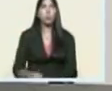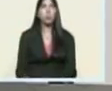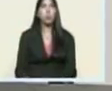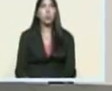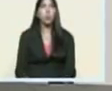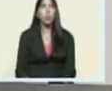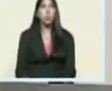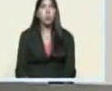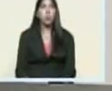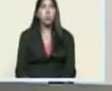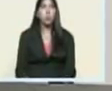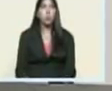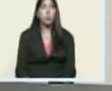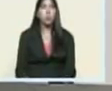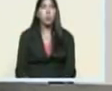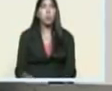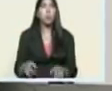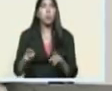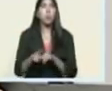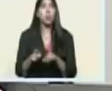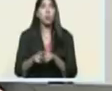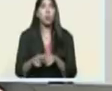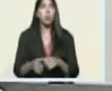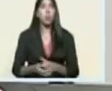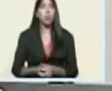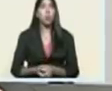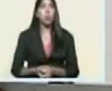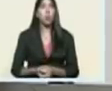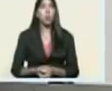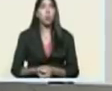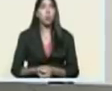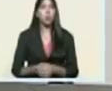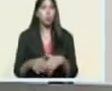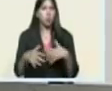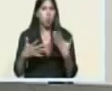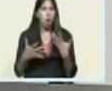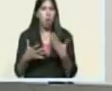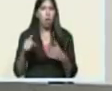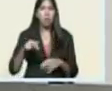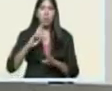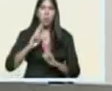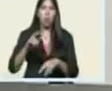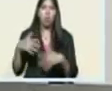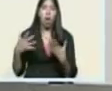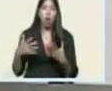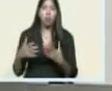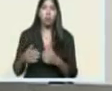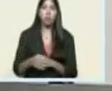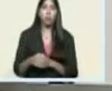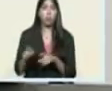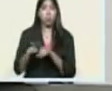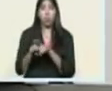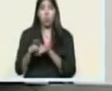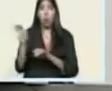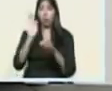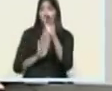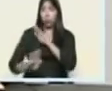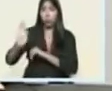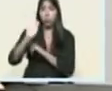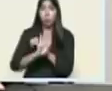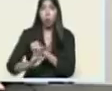gran escudo para proteger a nuestro país. ¿Cuál ha sido la gran respuesta a la guerra económica? Proteger a nuestro